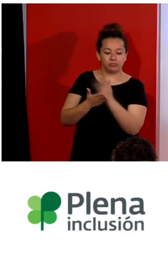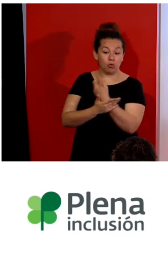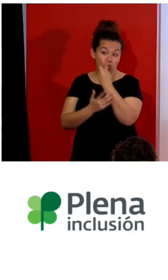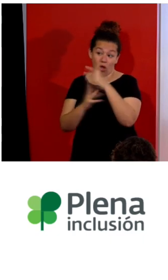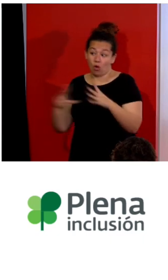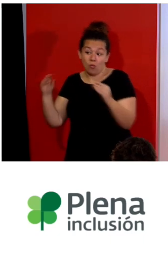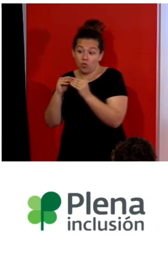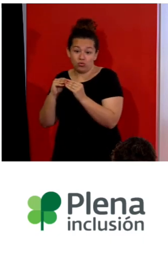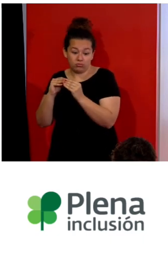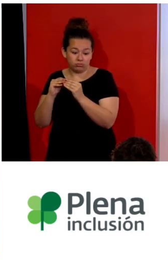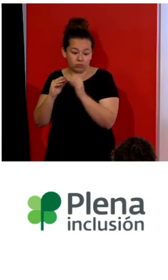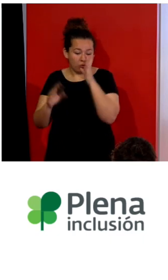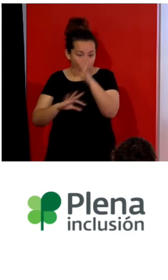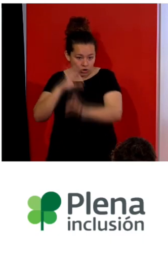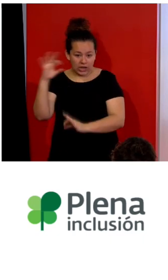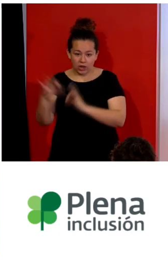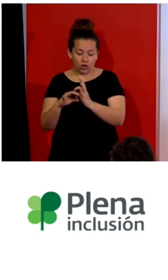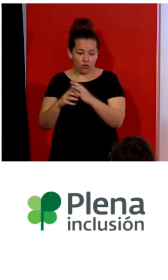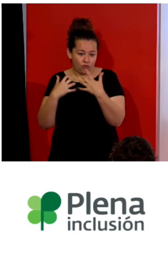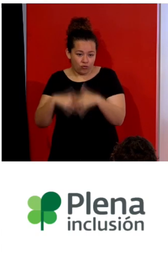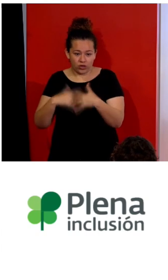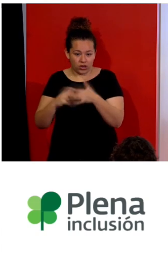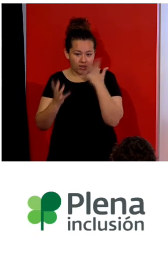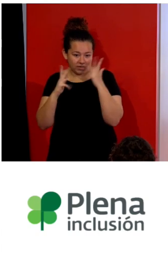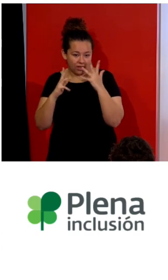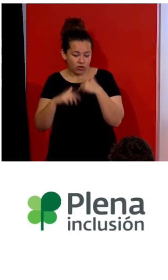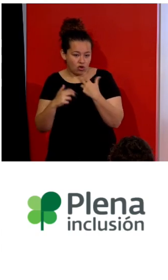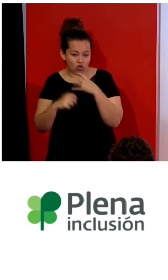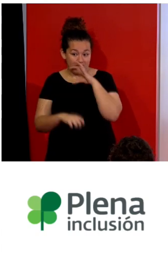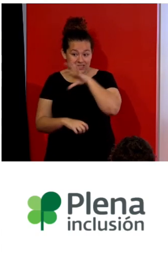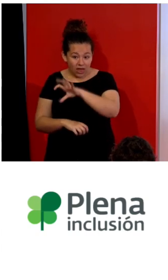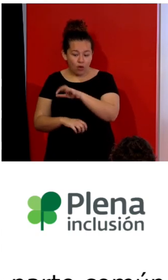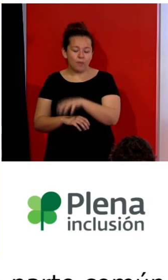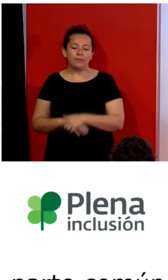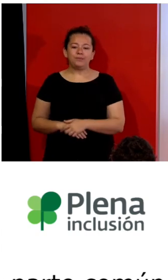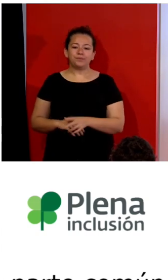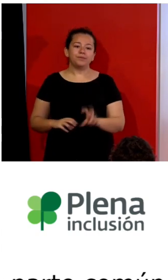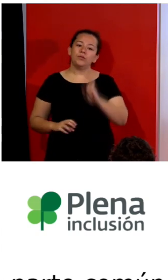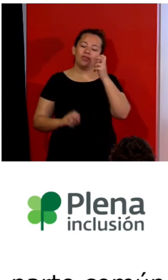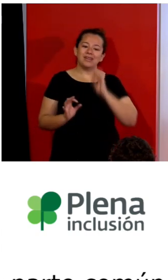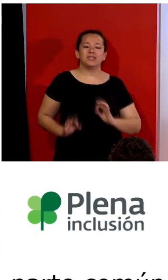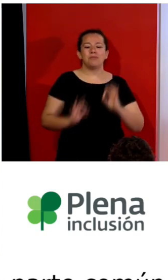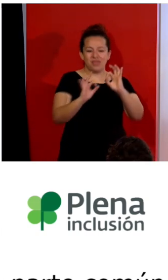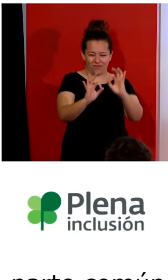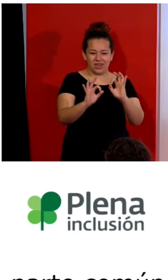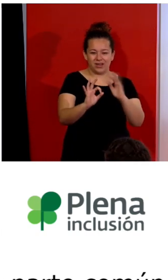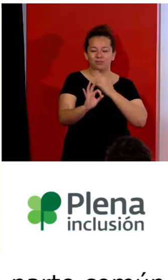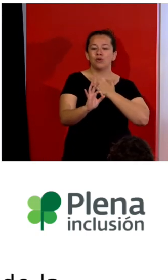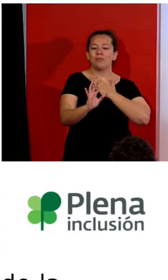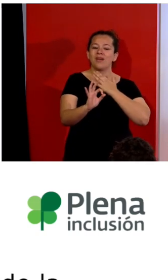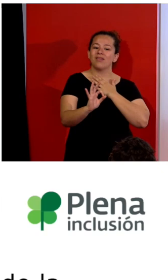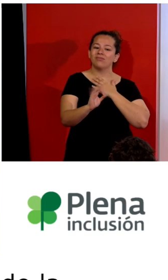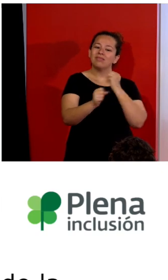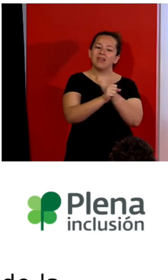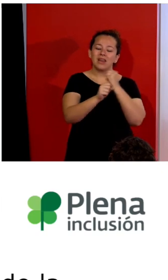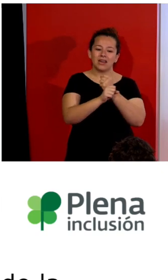común, de la organización y funcionamiento de la Administración del Estado, y una parte que es específica, propia de las tareas